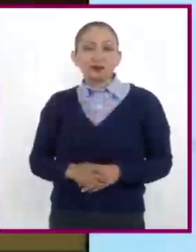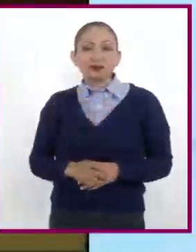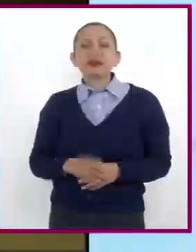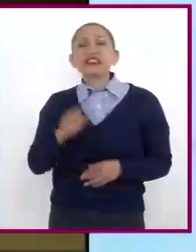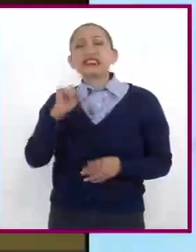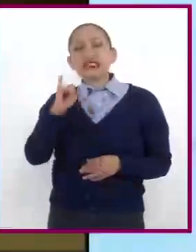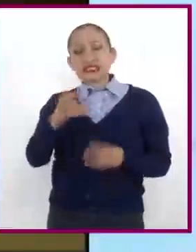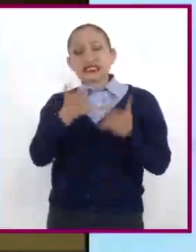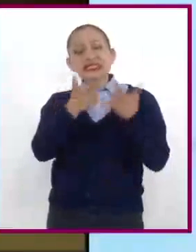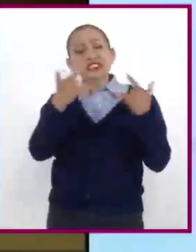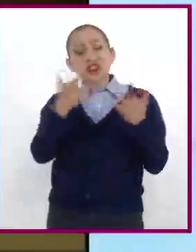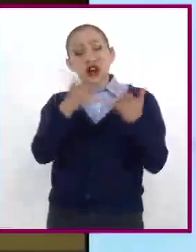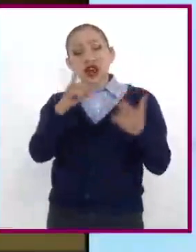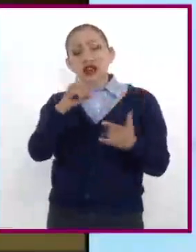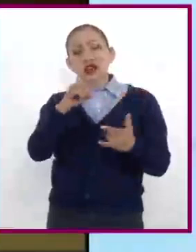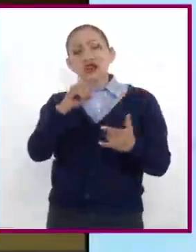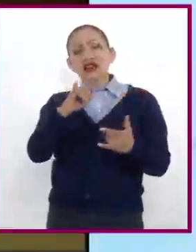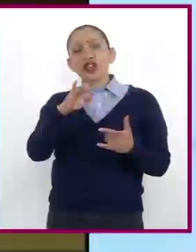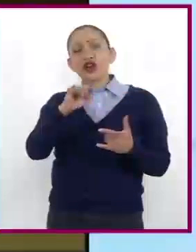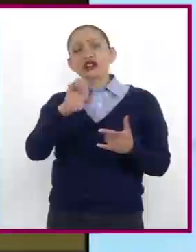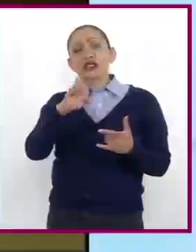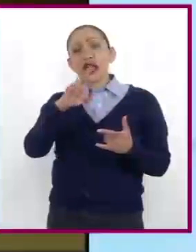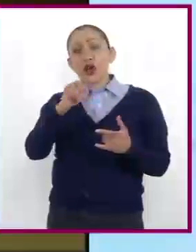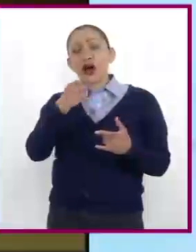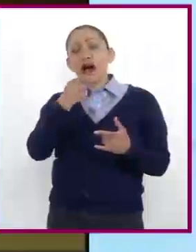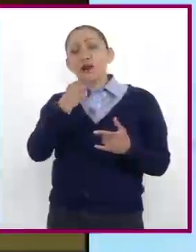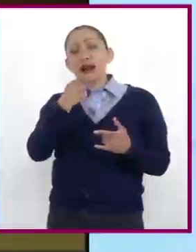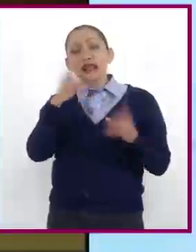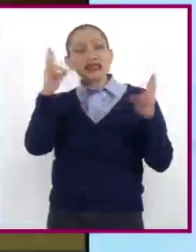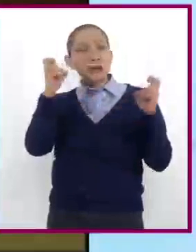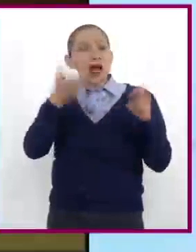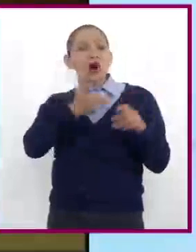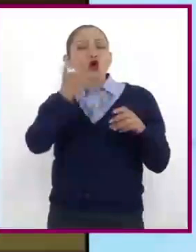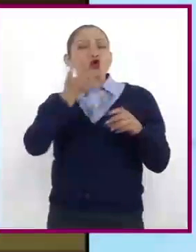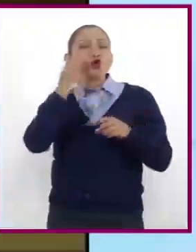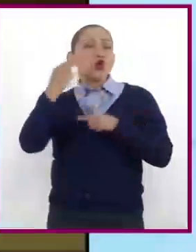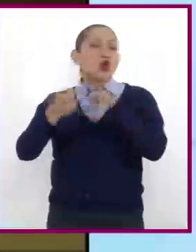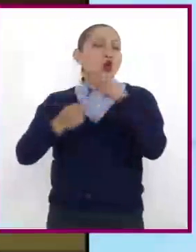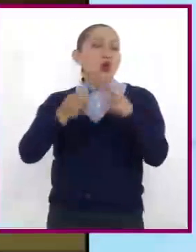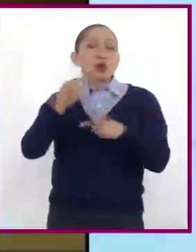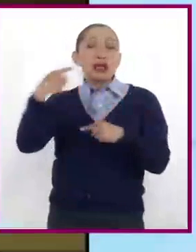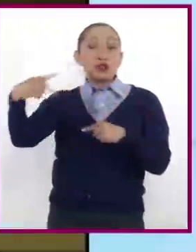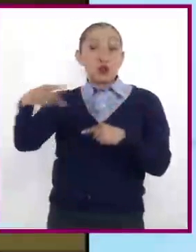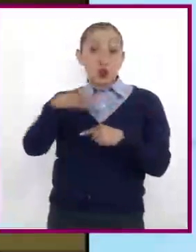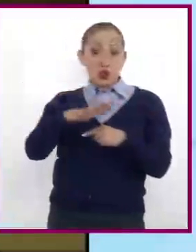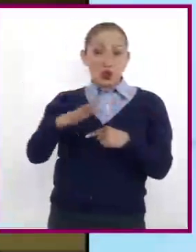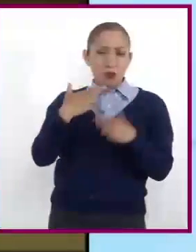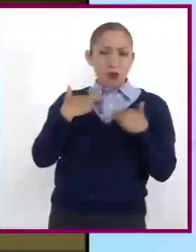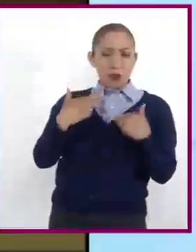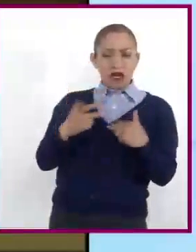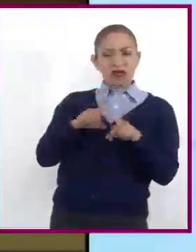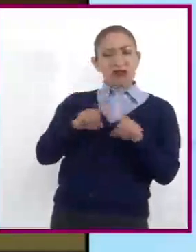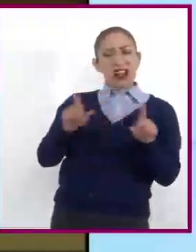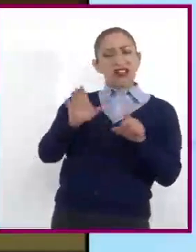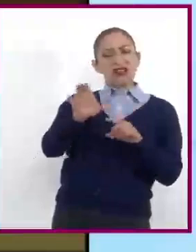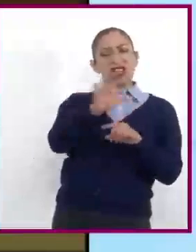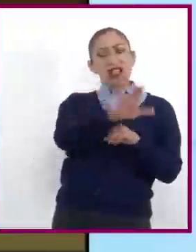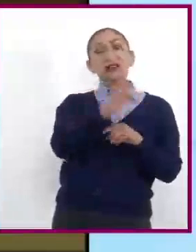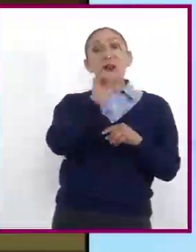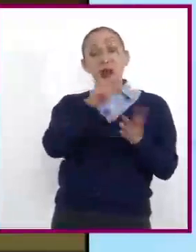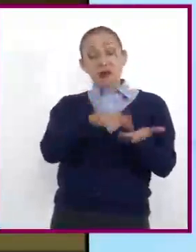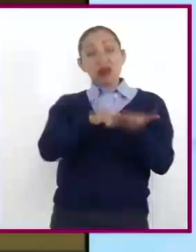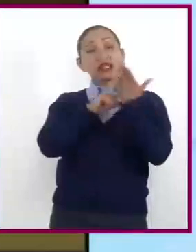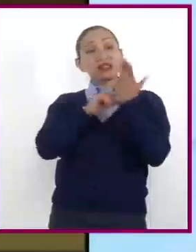Aun cuando los cuentos del Diosero tratan sobre costumbres que quizá nos parecen ajenas en su parte más humana, también